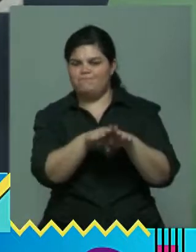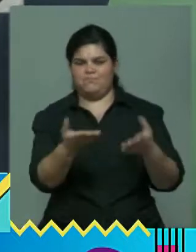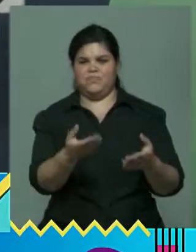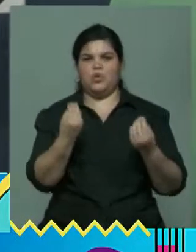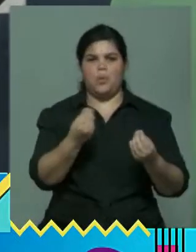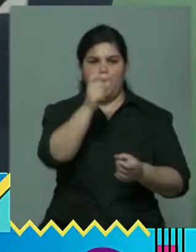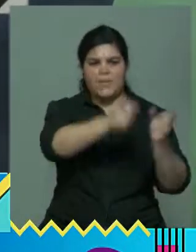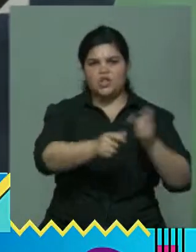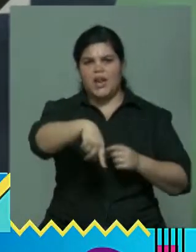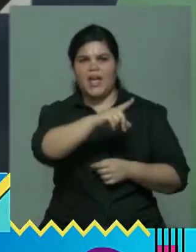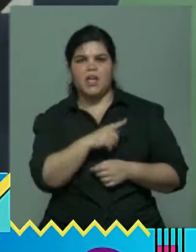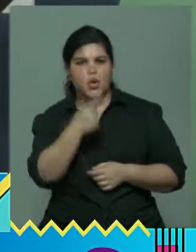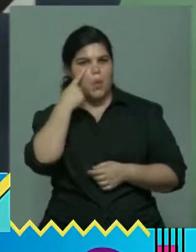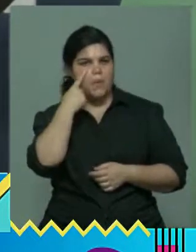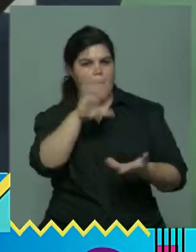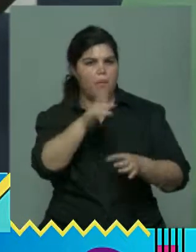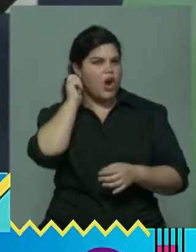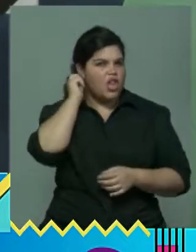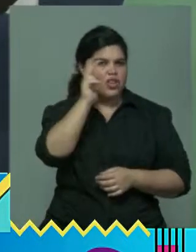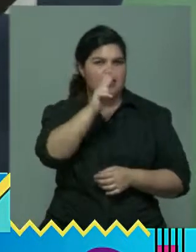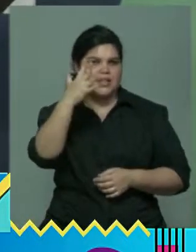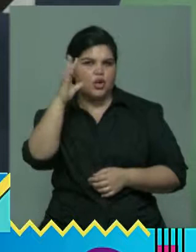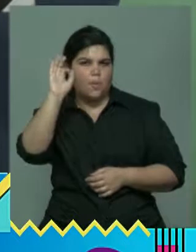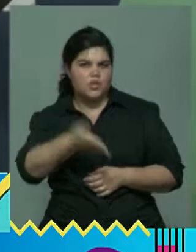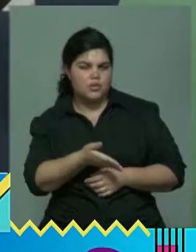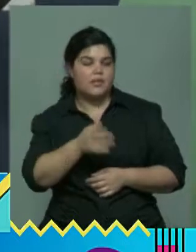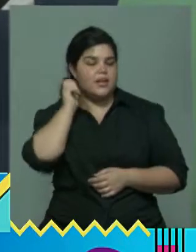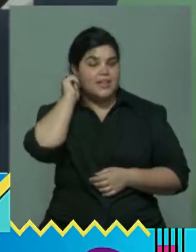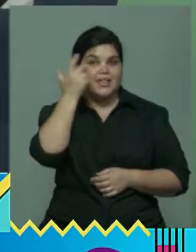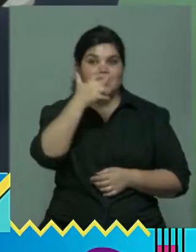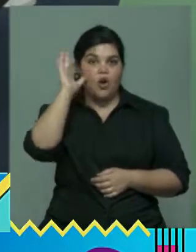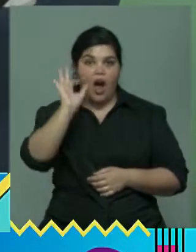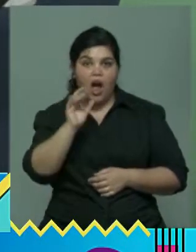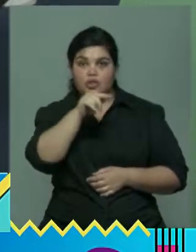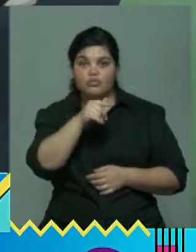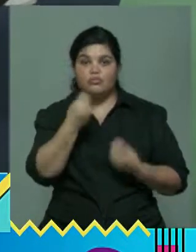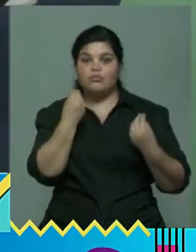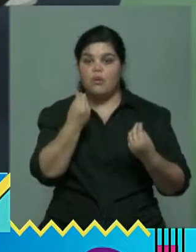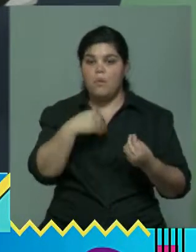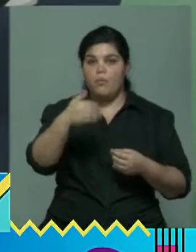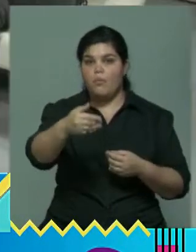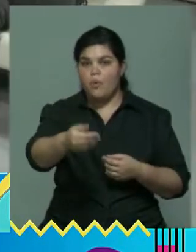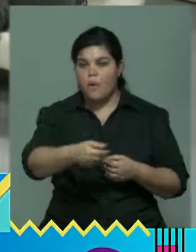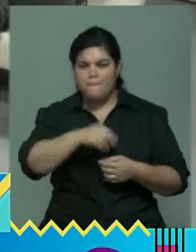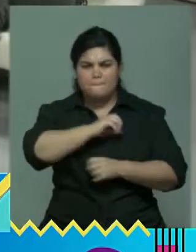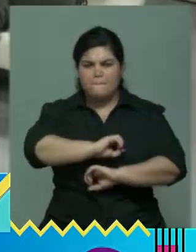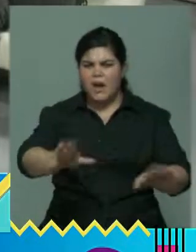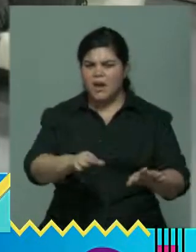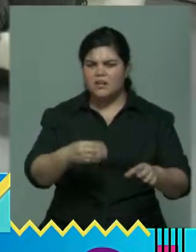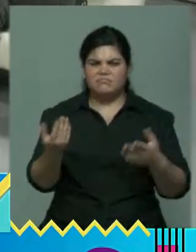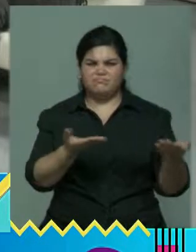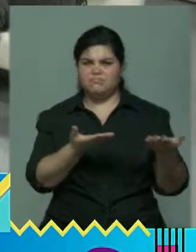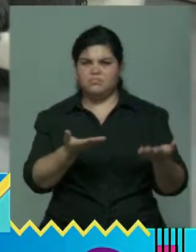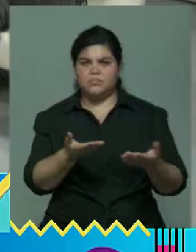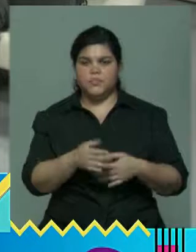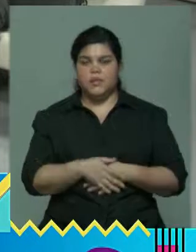es difícil que se inserten laboralmente y que no tengan que a lo mejor terminar de la peor manera. Exactamente, o sea,